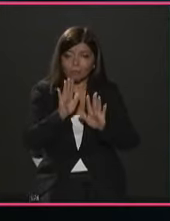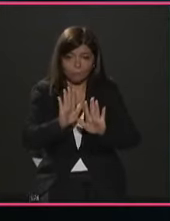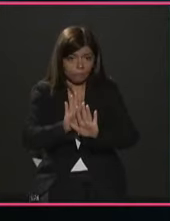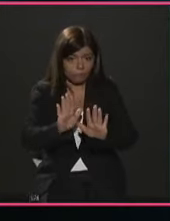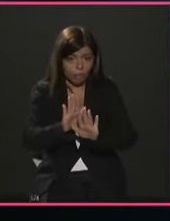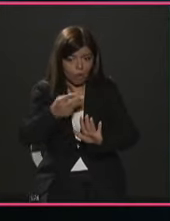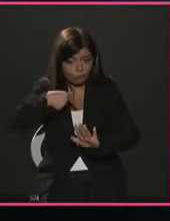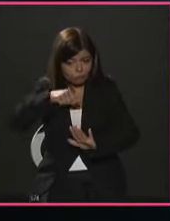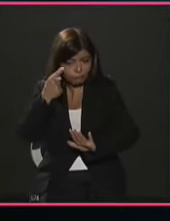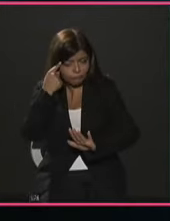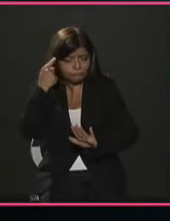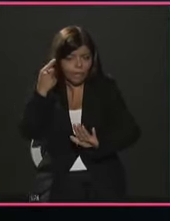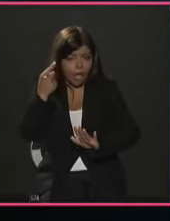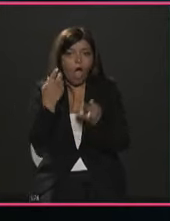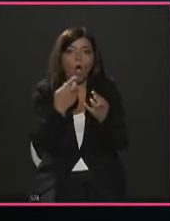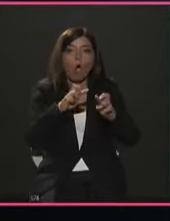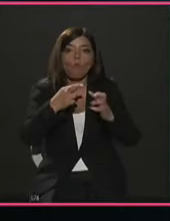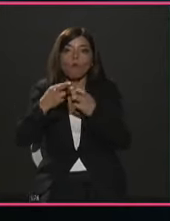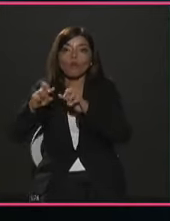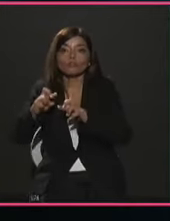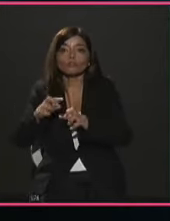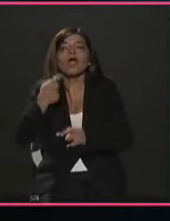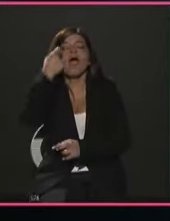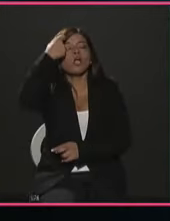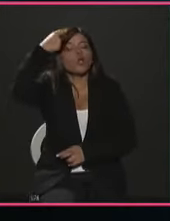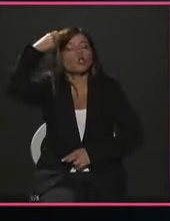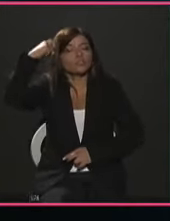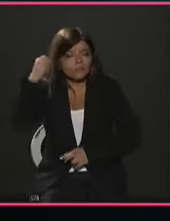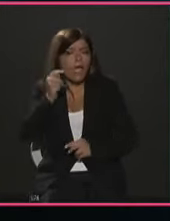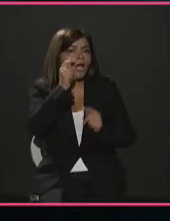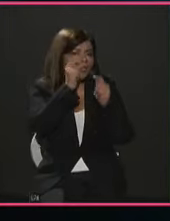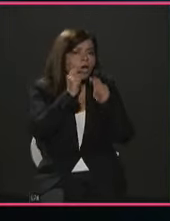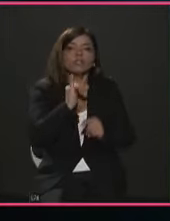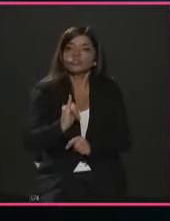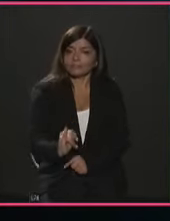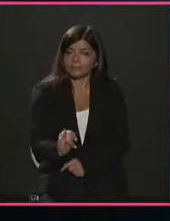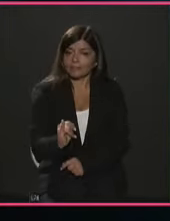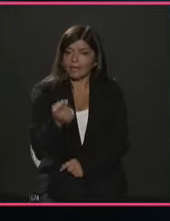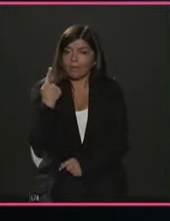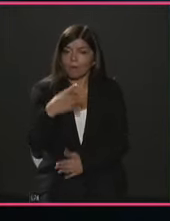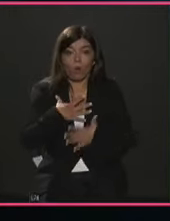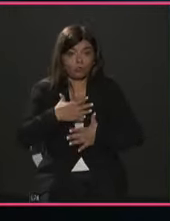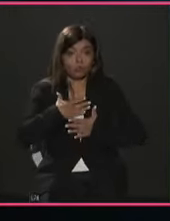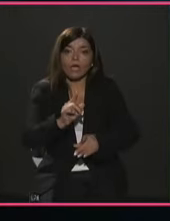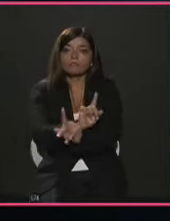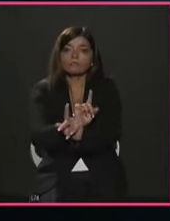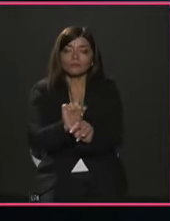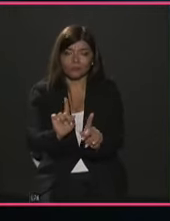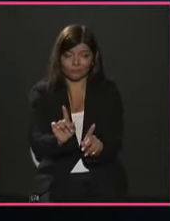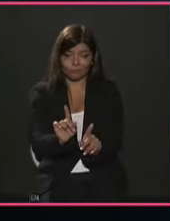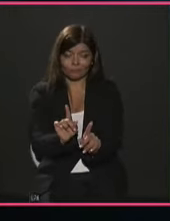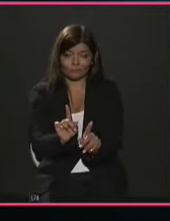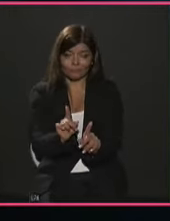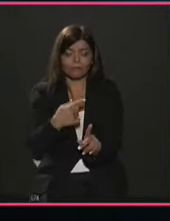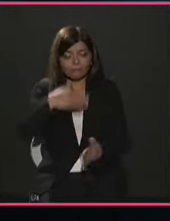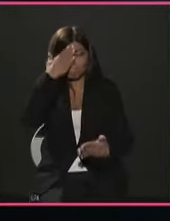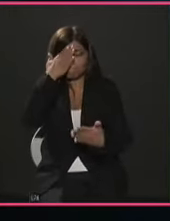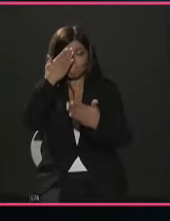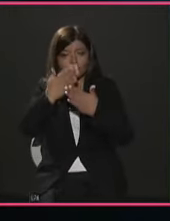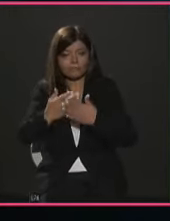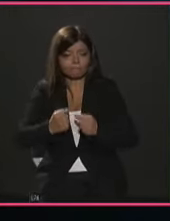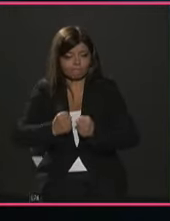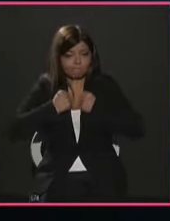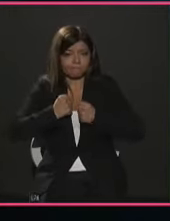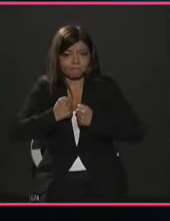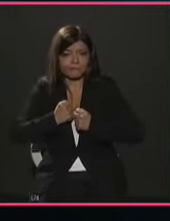nosotros estamos viendo las oportunidades estamos conscientes de los riesgos pero pero no debemos asustarnos sino enfrentarlos con